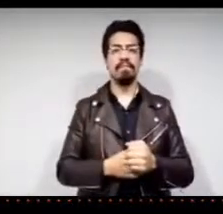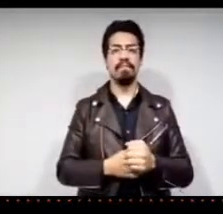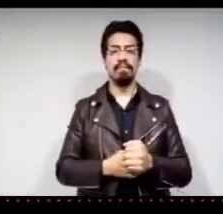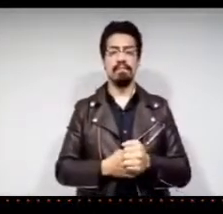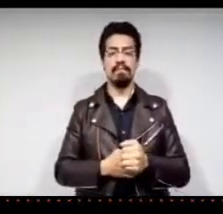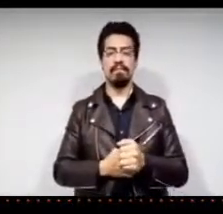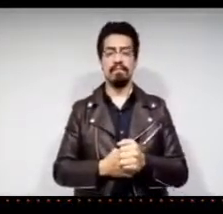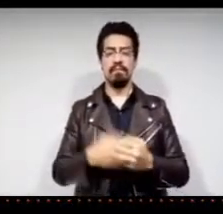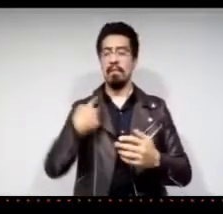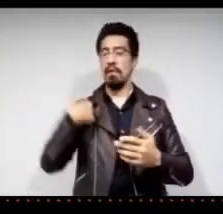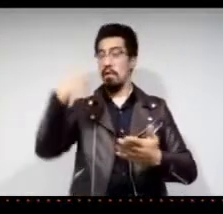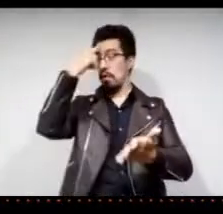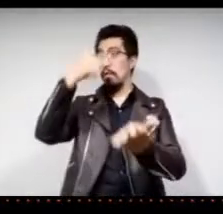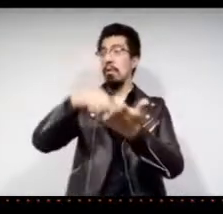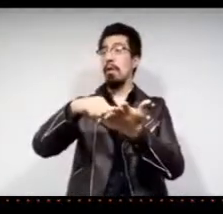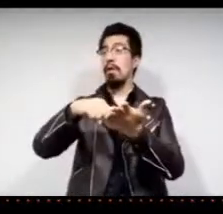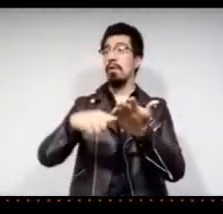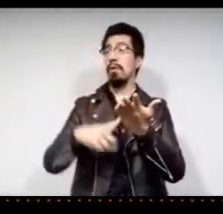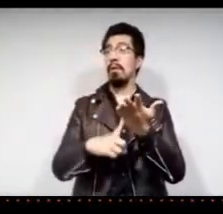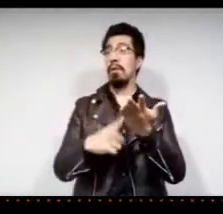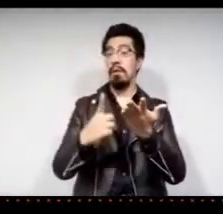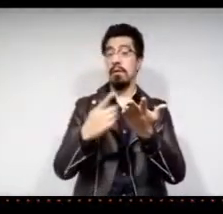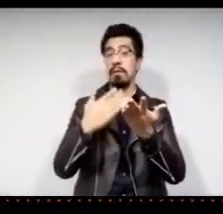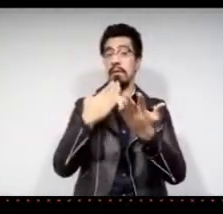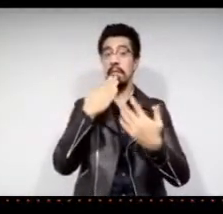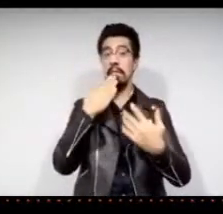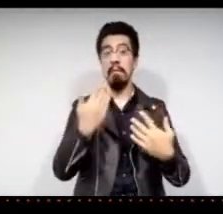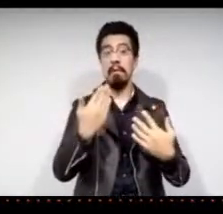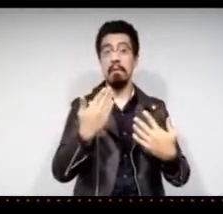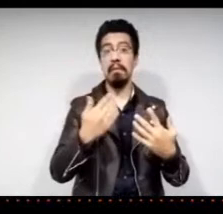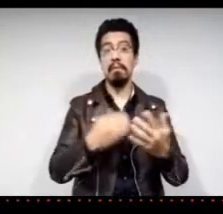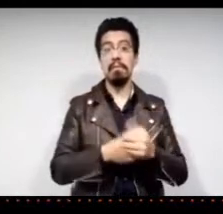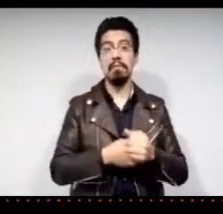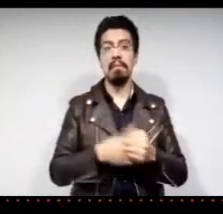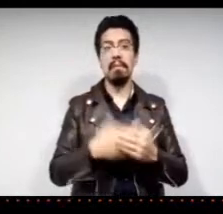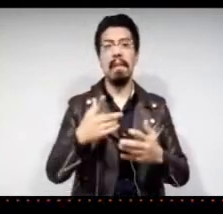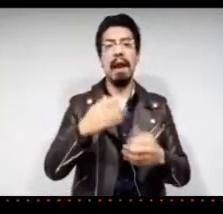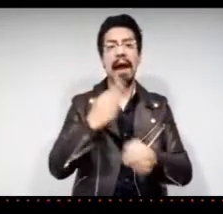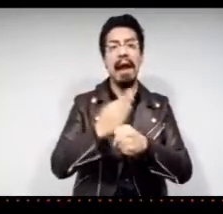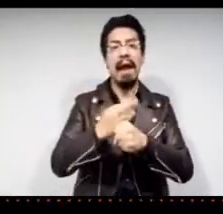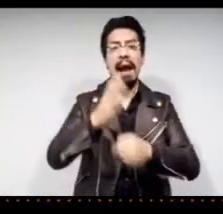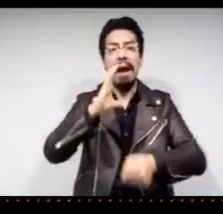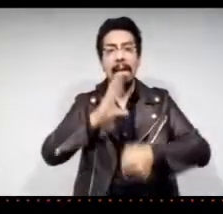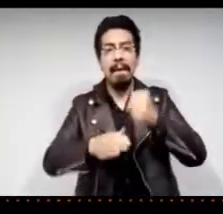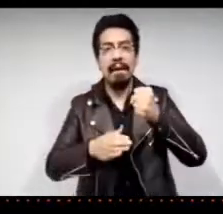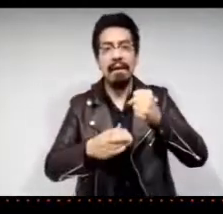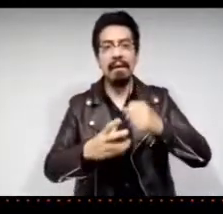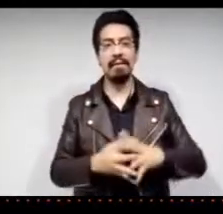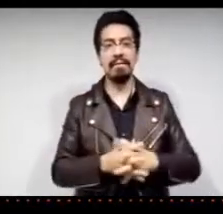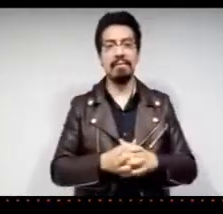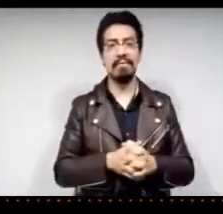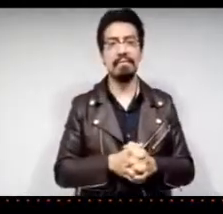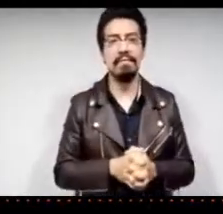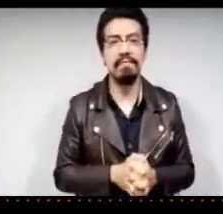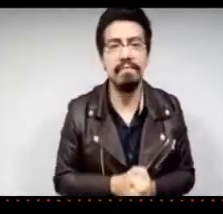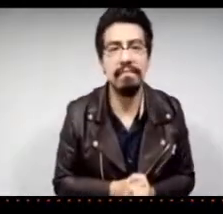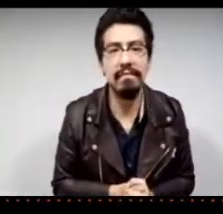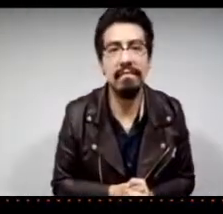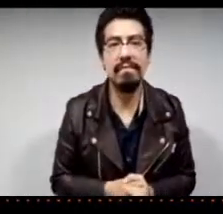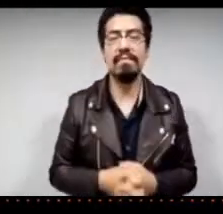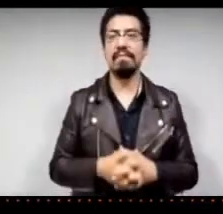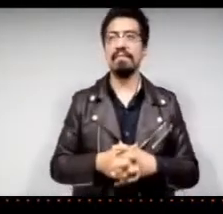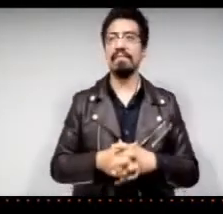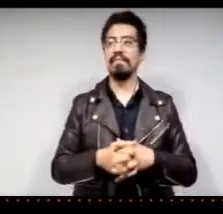momento para cerrar nuestro panel con la idea de que al hablar de